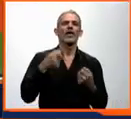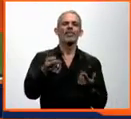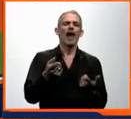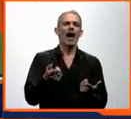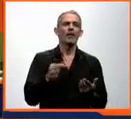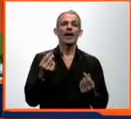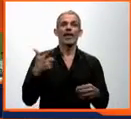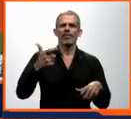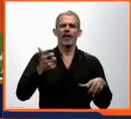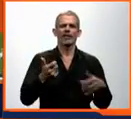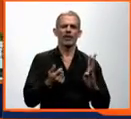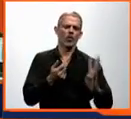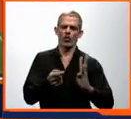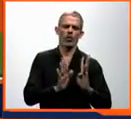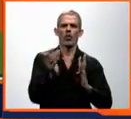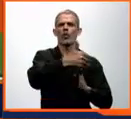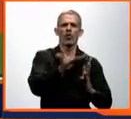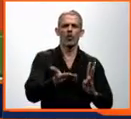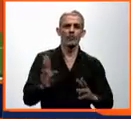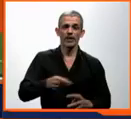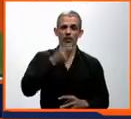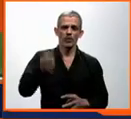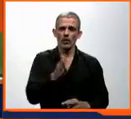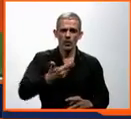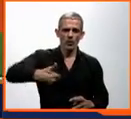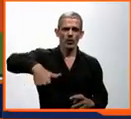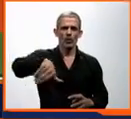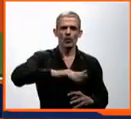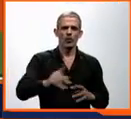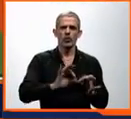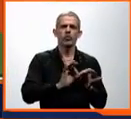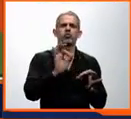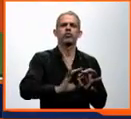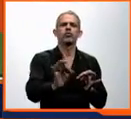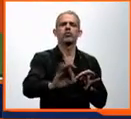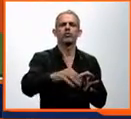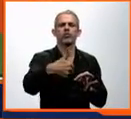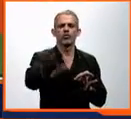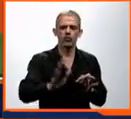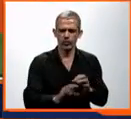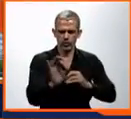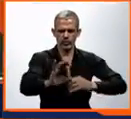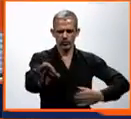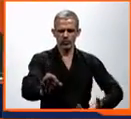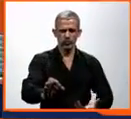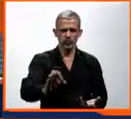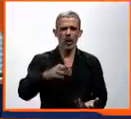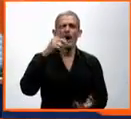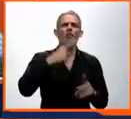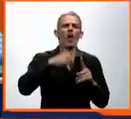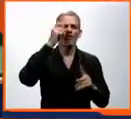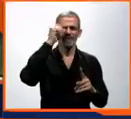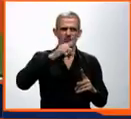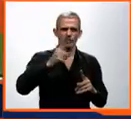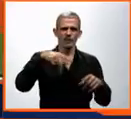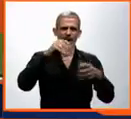el delantero pueda tratar de tener la situación. Siempre los más punzantes, los más desequilibrantes, hasta por velocidad dentro